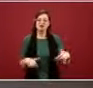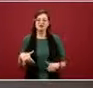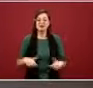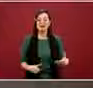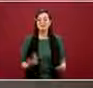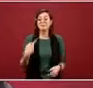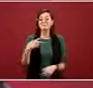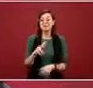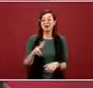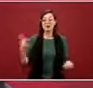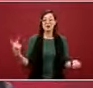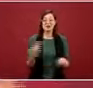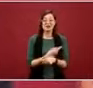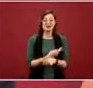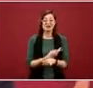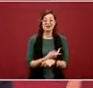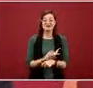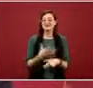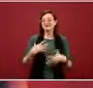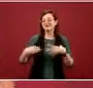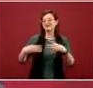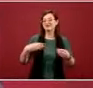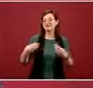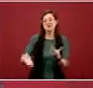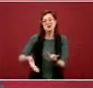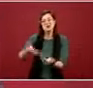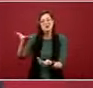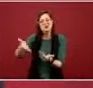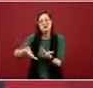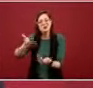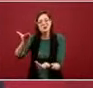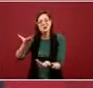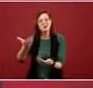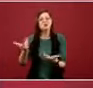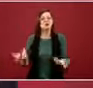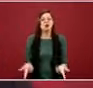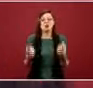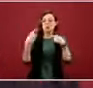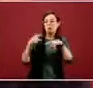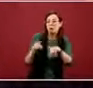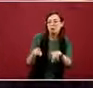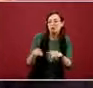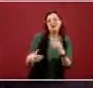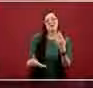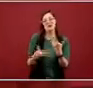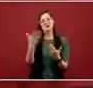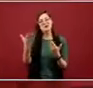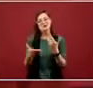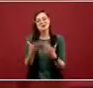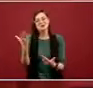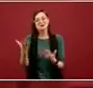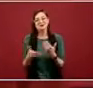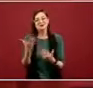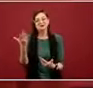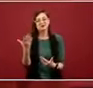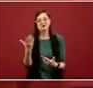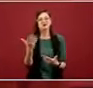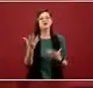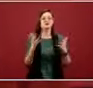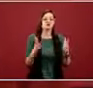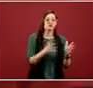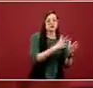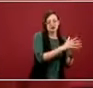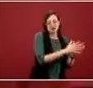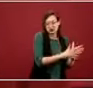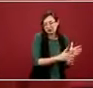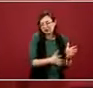vamos a tener pocos casos en general, pocos casos al mismo tiempo, y vamos a poder prolongar el momento en donde